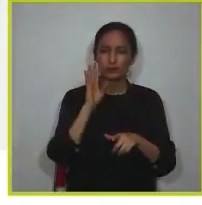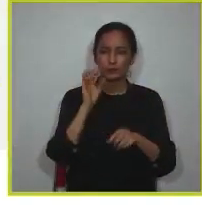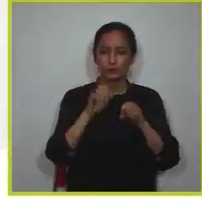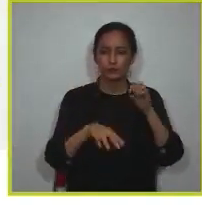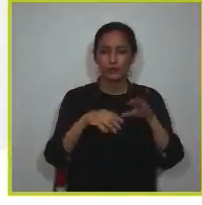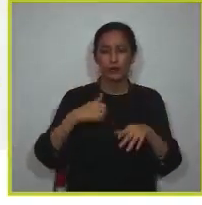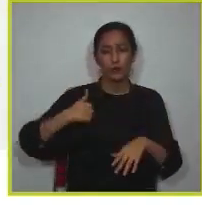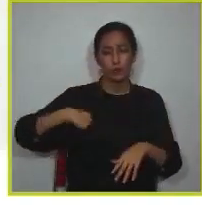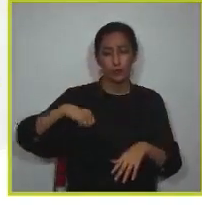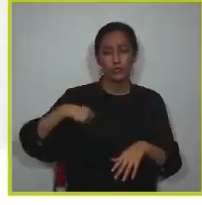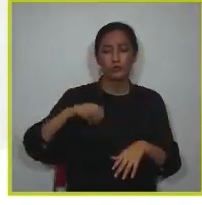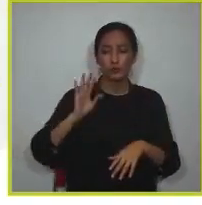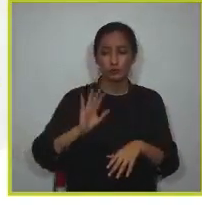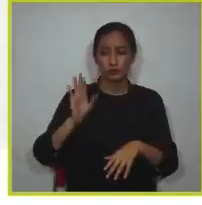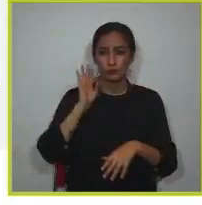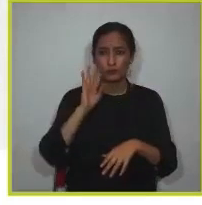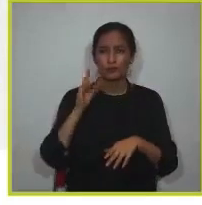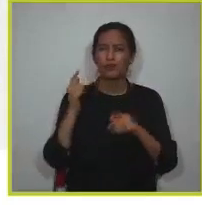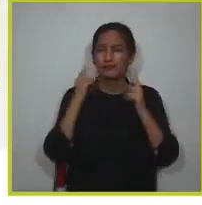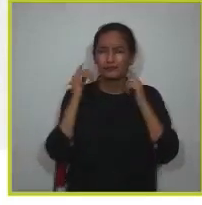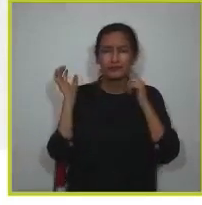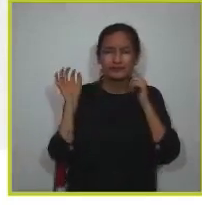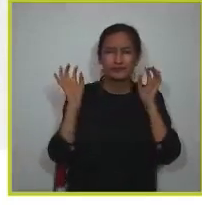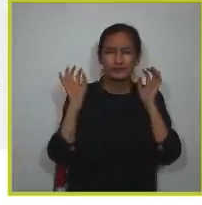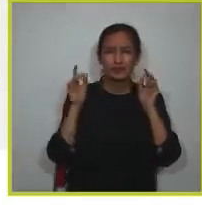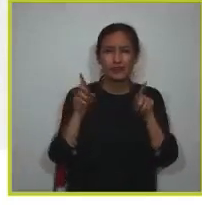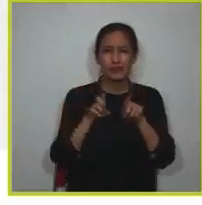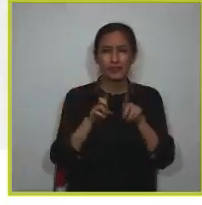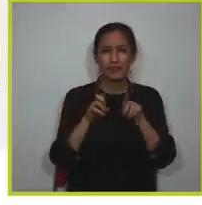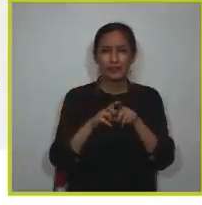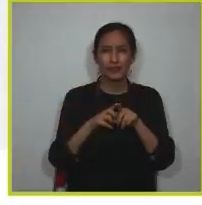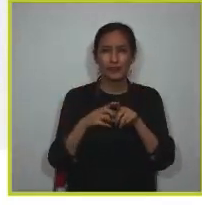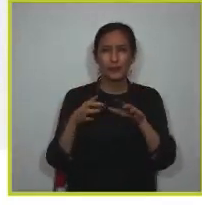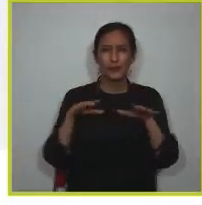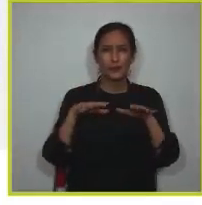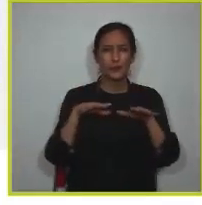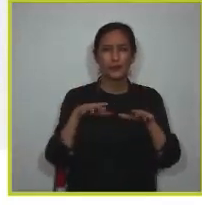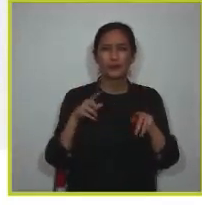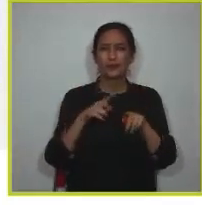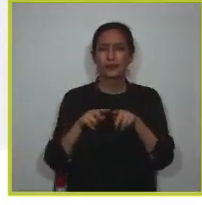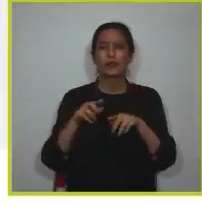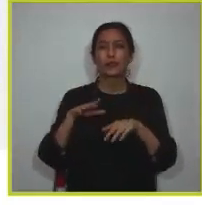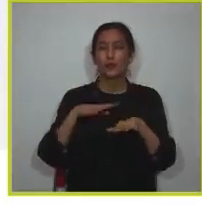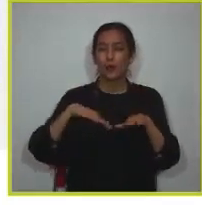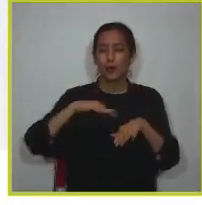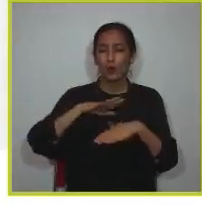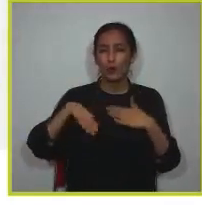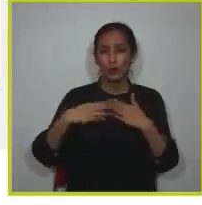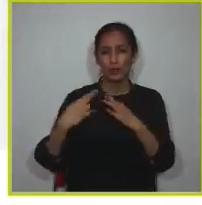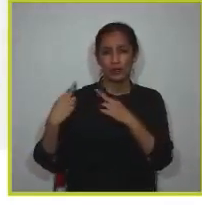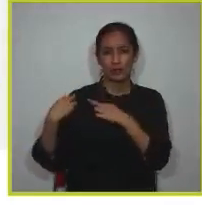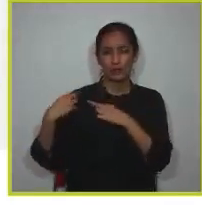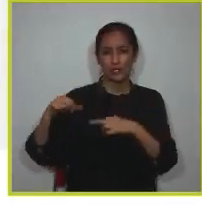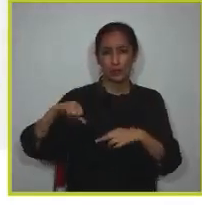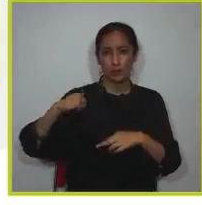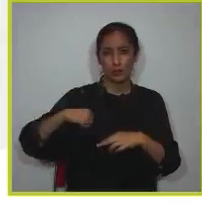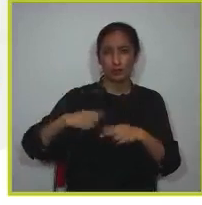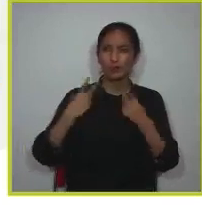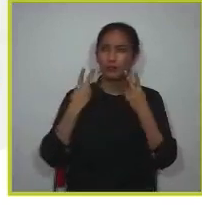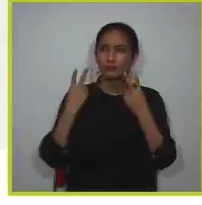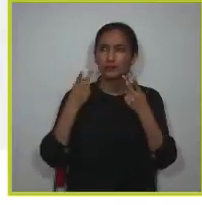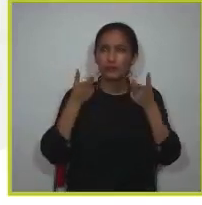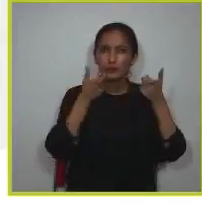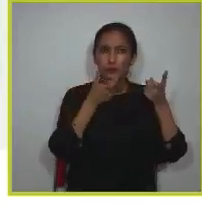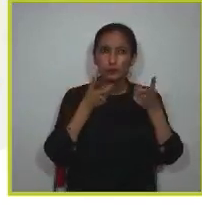sólidos municipales ruido y emisiones de fuentes móviles son obligaciones ambientales que las municipalidades tienen que